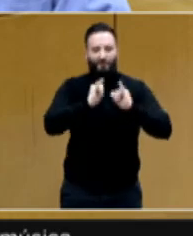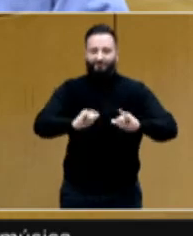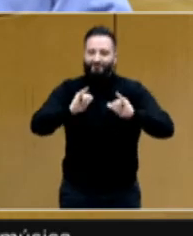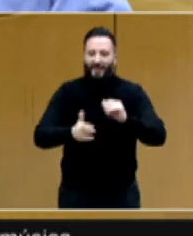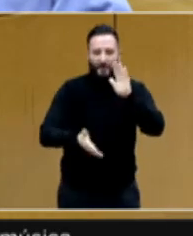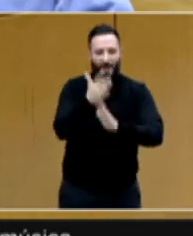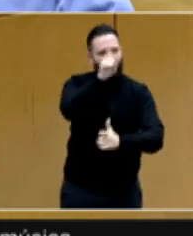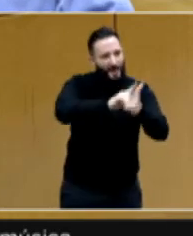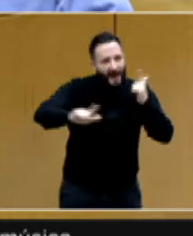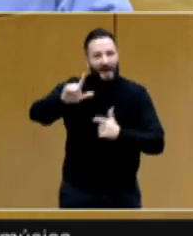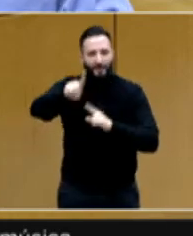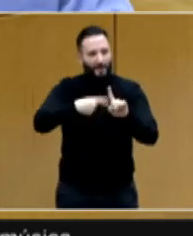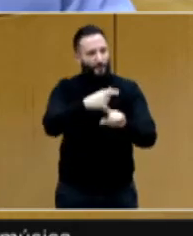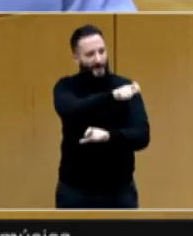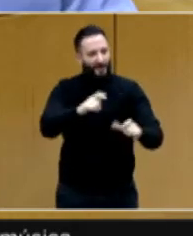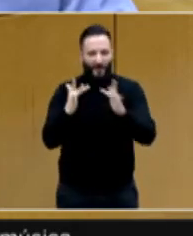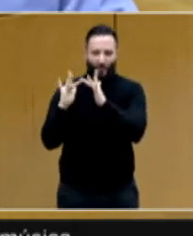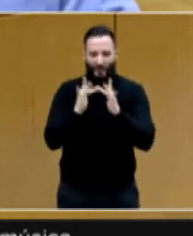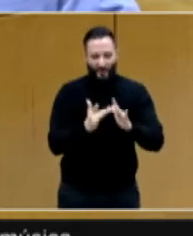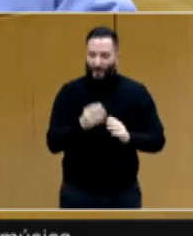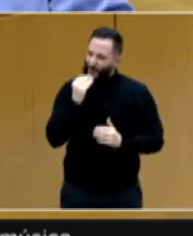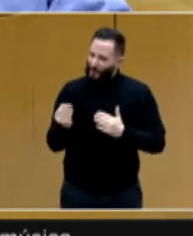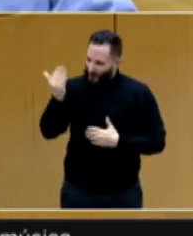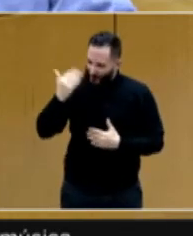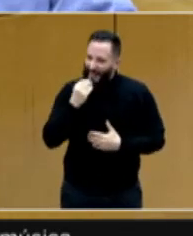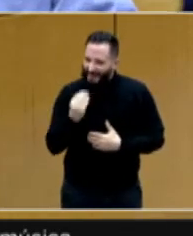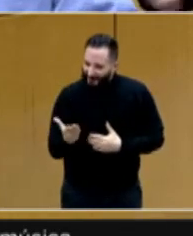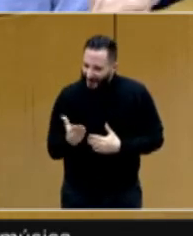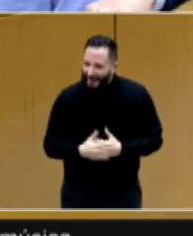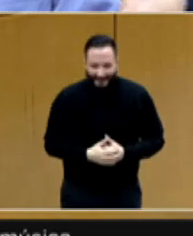Daniel Muy buenos días